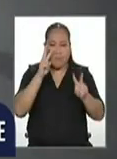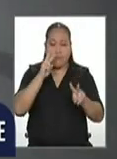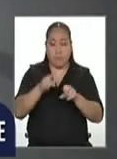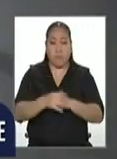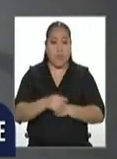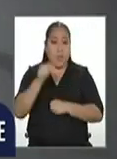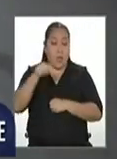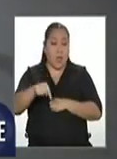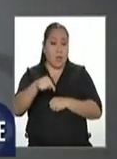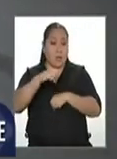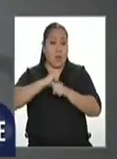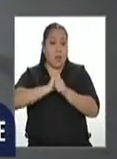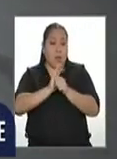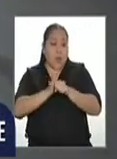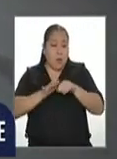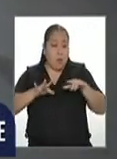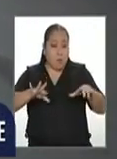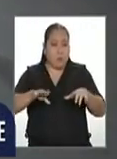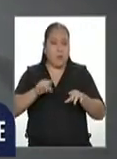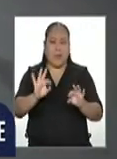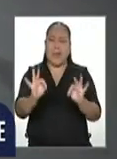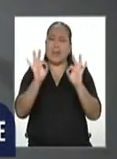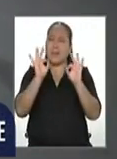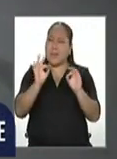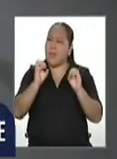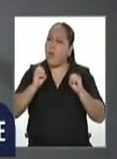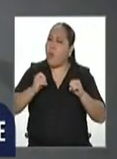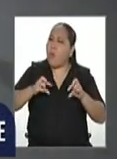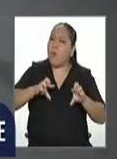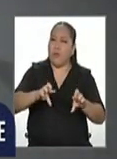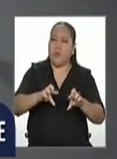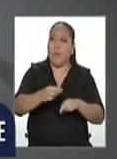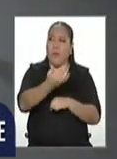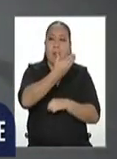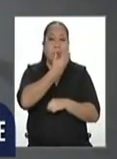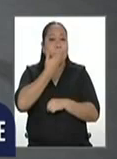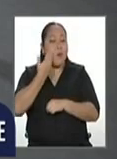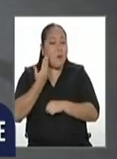pandemia puede ser una excelente oportunidad para mejorar